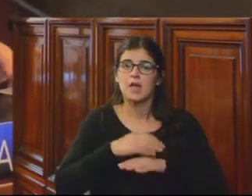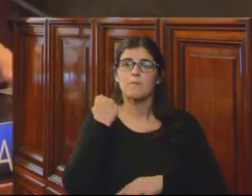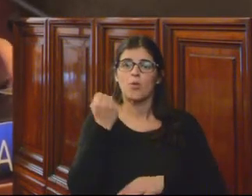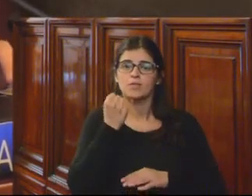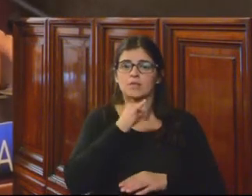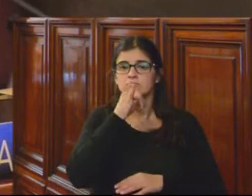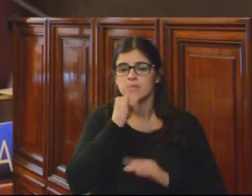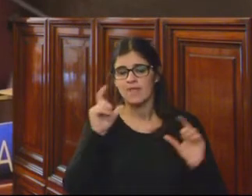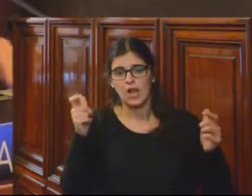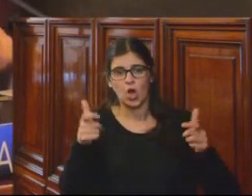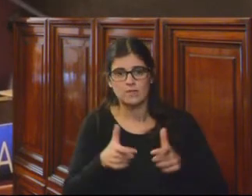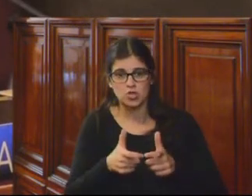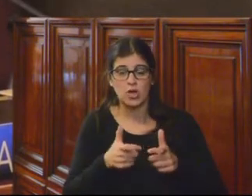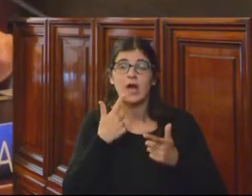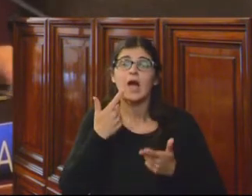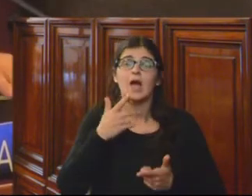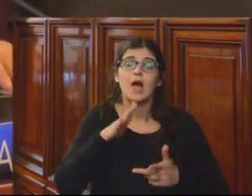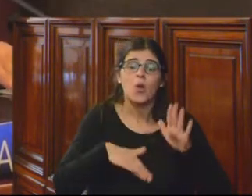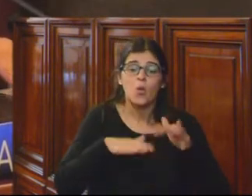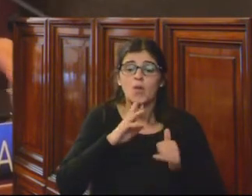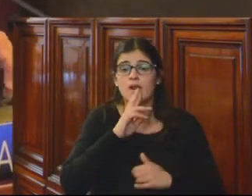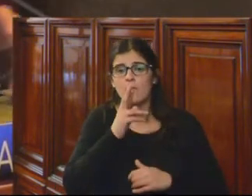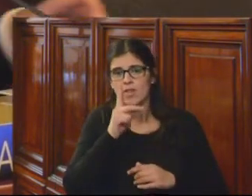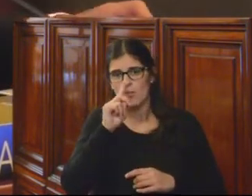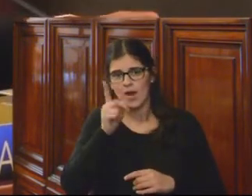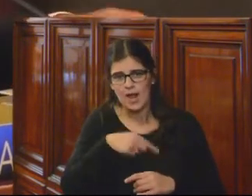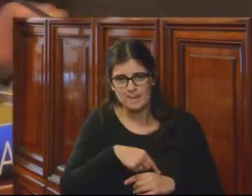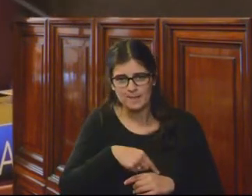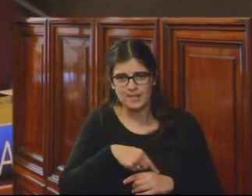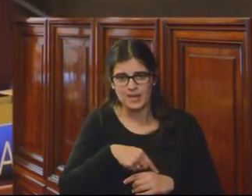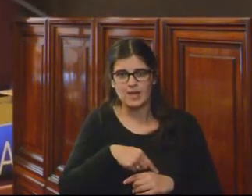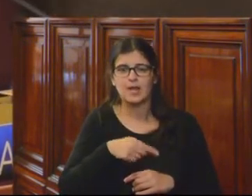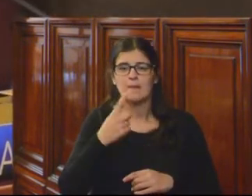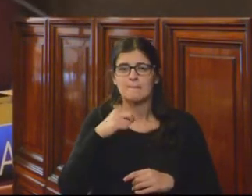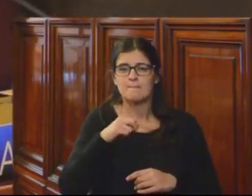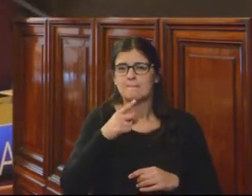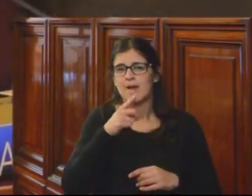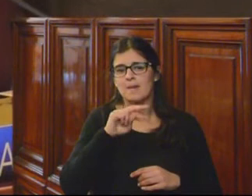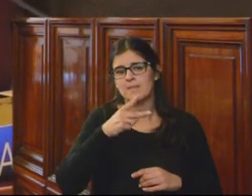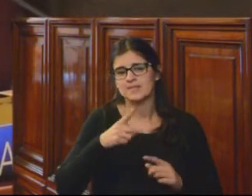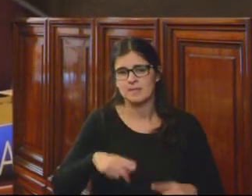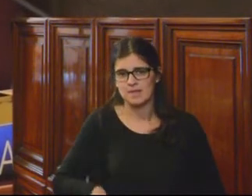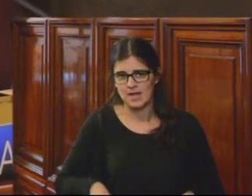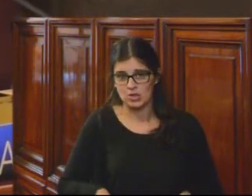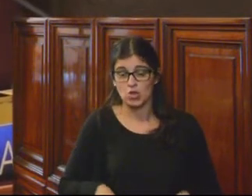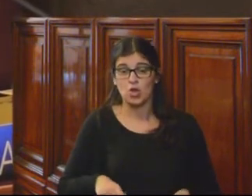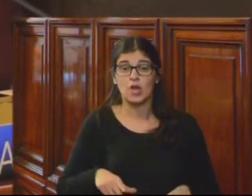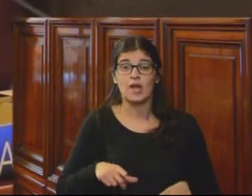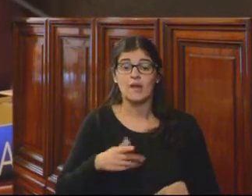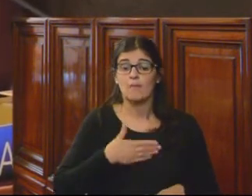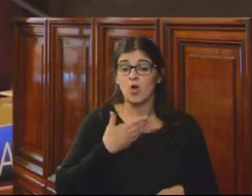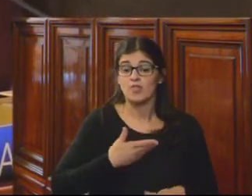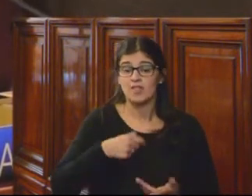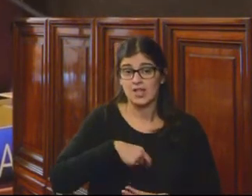de la comisión, ¿no? Algunas respuestas muy rápidas para darle la palabra al viceministro. El tema de la protesta